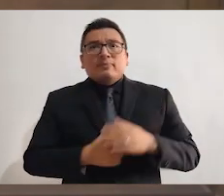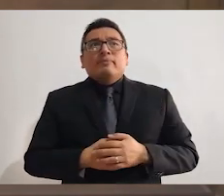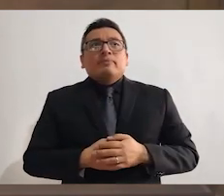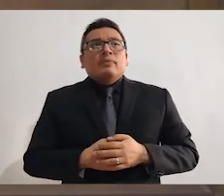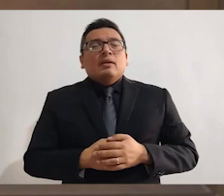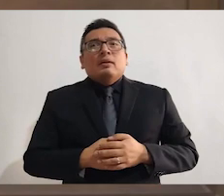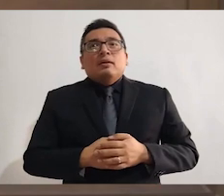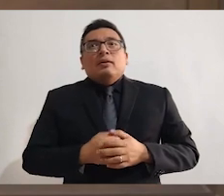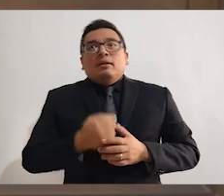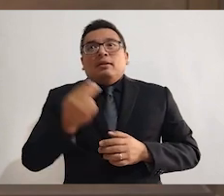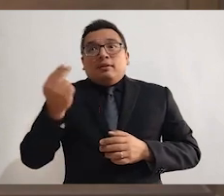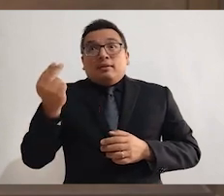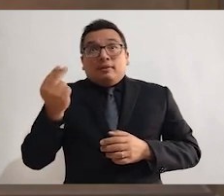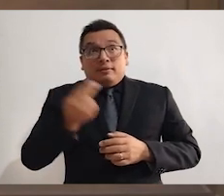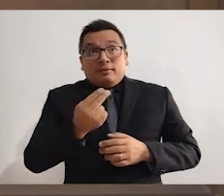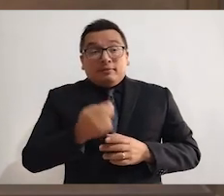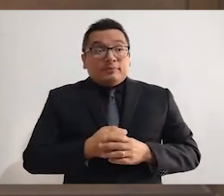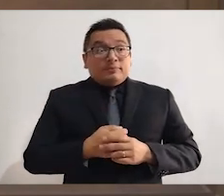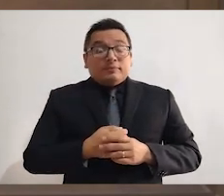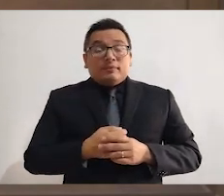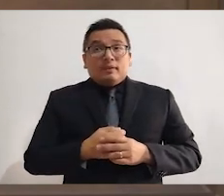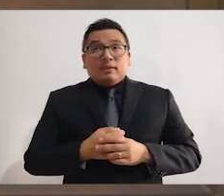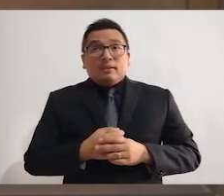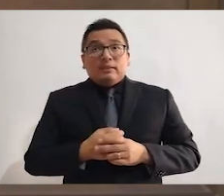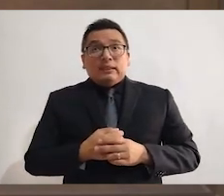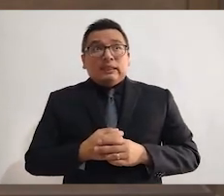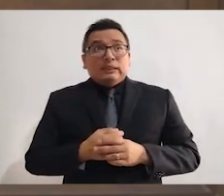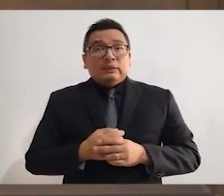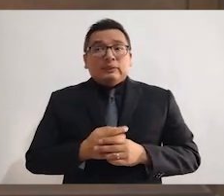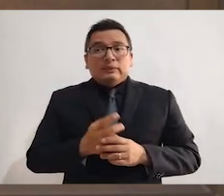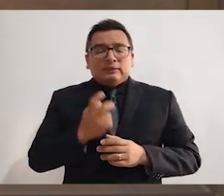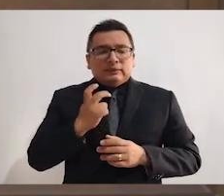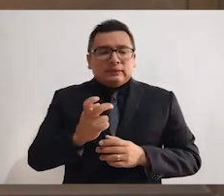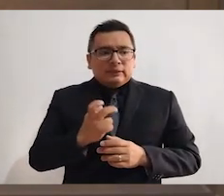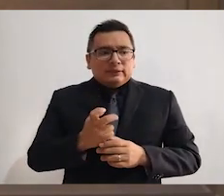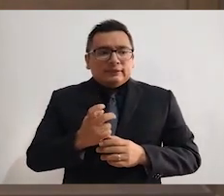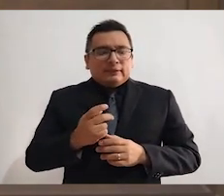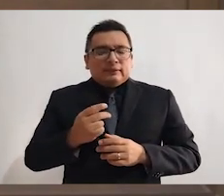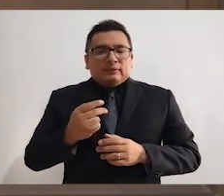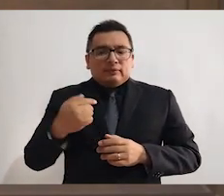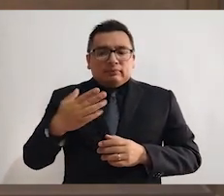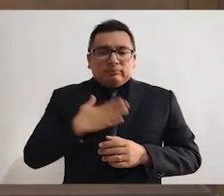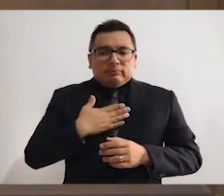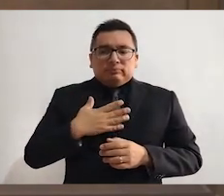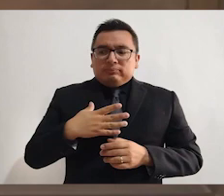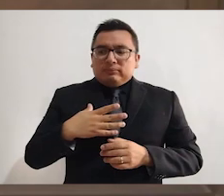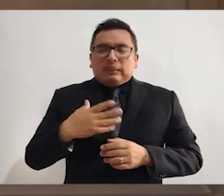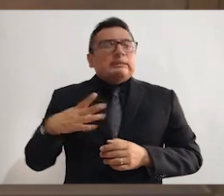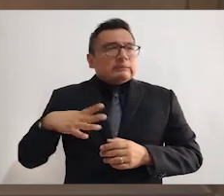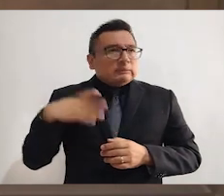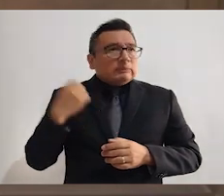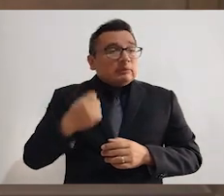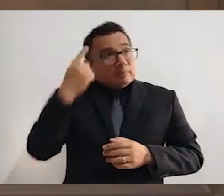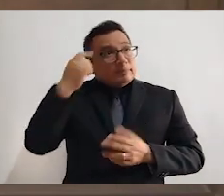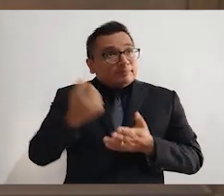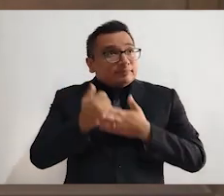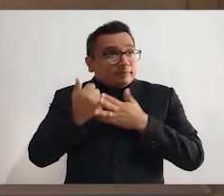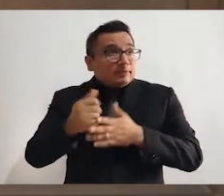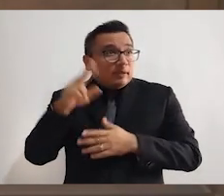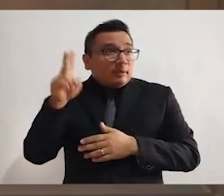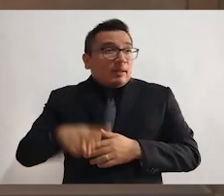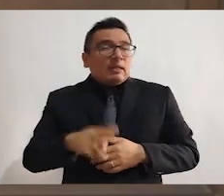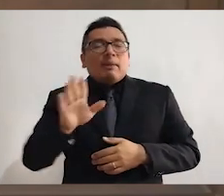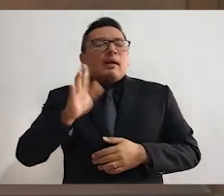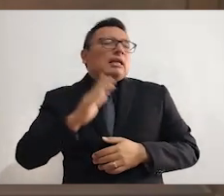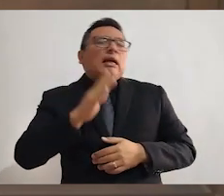no se pueden perder de vista y que, siendo muy pequeños, facilitan increíblemente a las